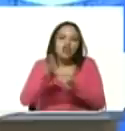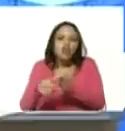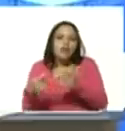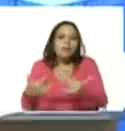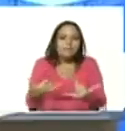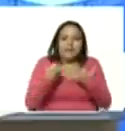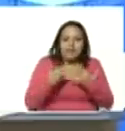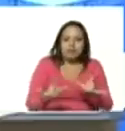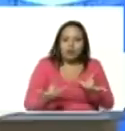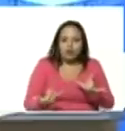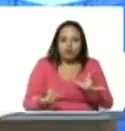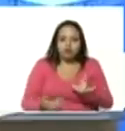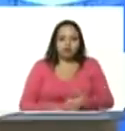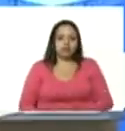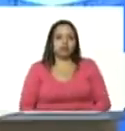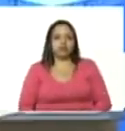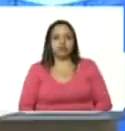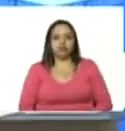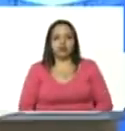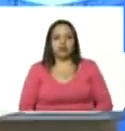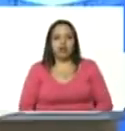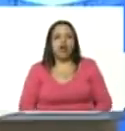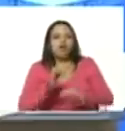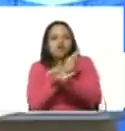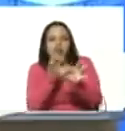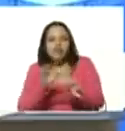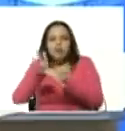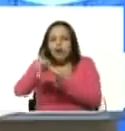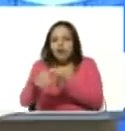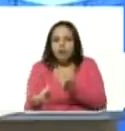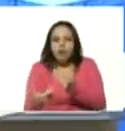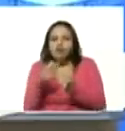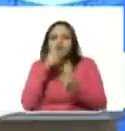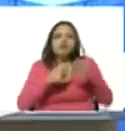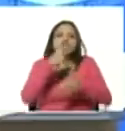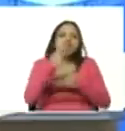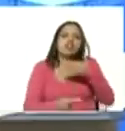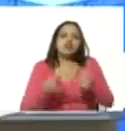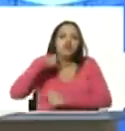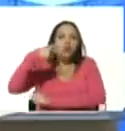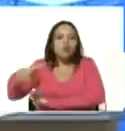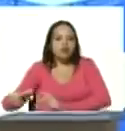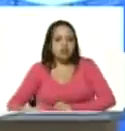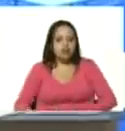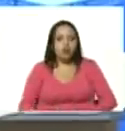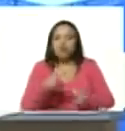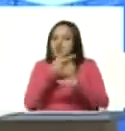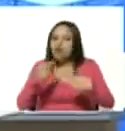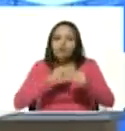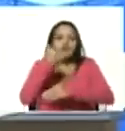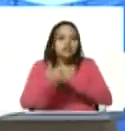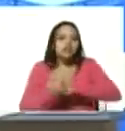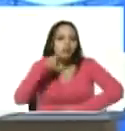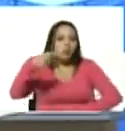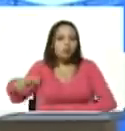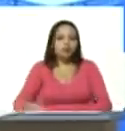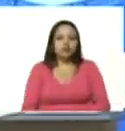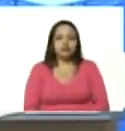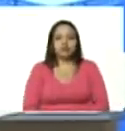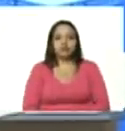Es una operación de estafa, de robo, ya no es un proyecto político, no es un proyecto político.